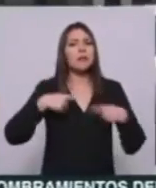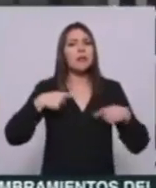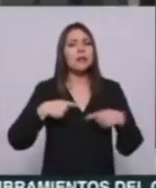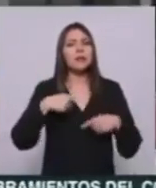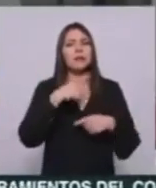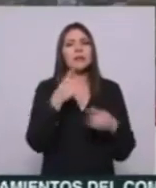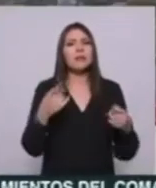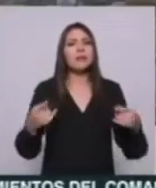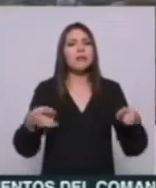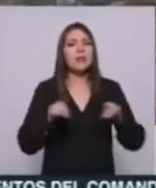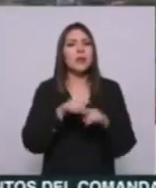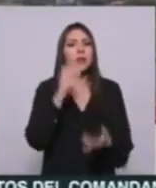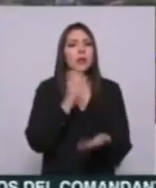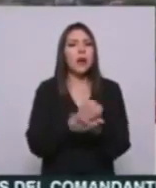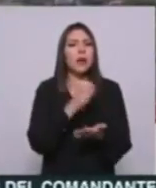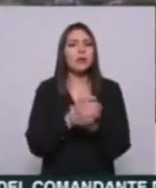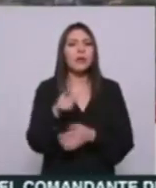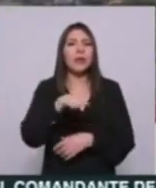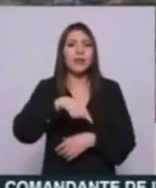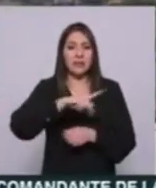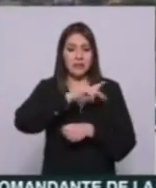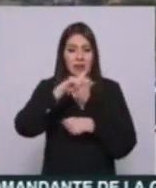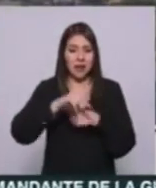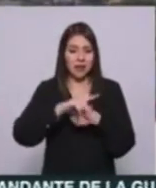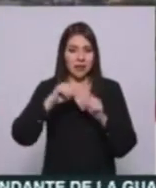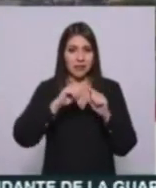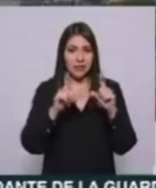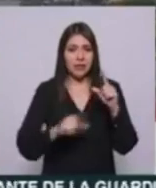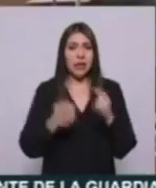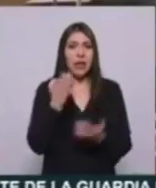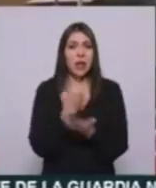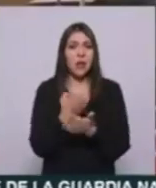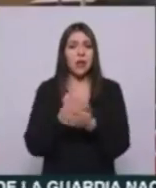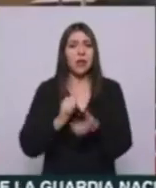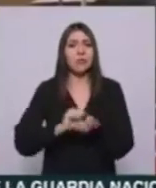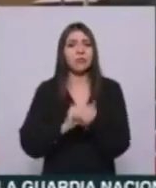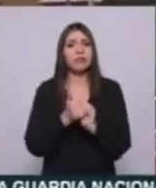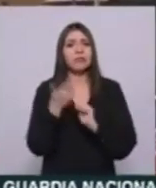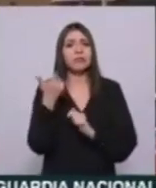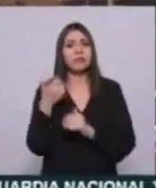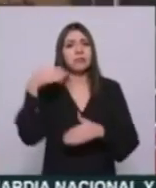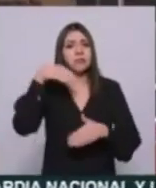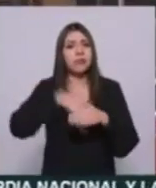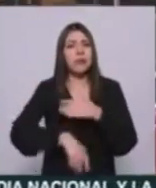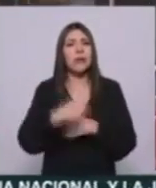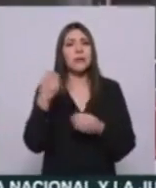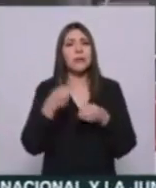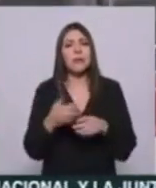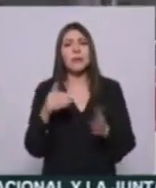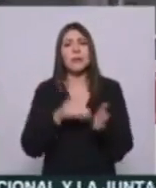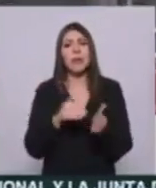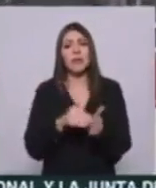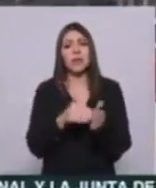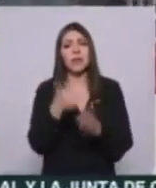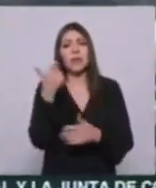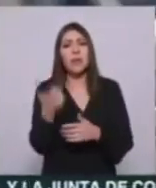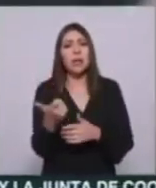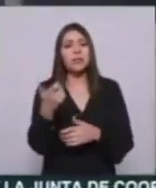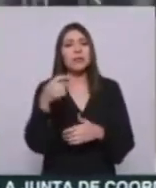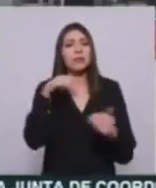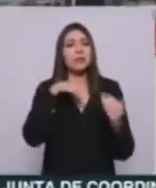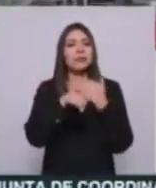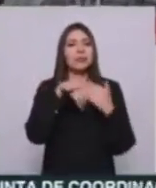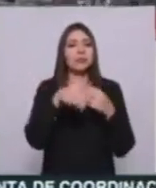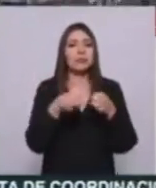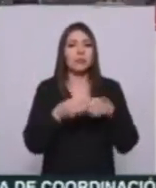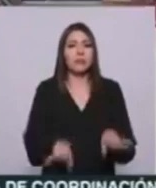impacto en la economía del país, pues se pierden millones de pesos de recaudación. De acuerdo con la Secretaría de Comunicaciones y Transportes,